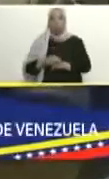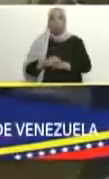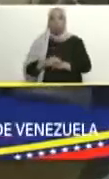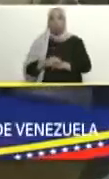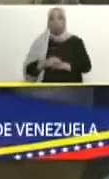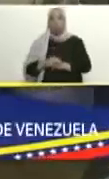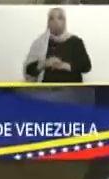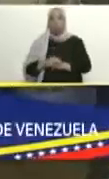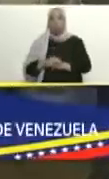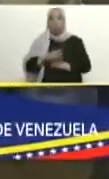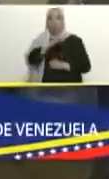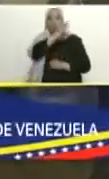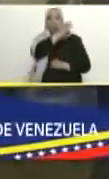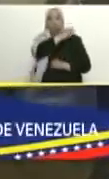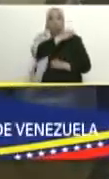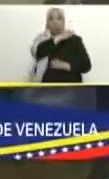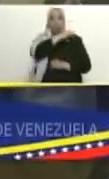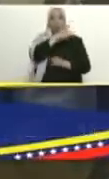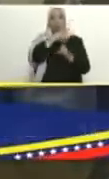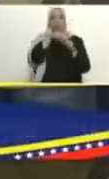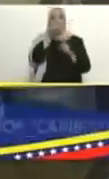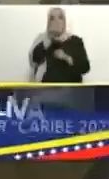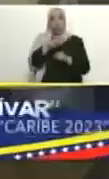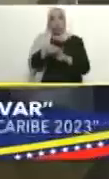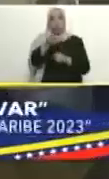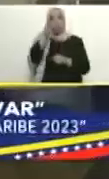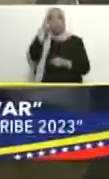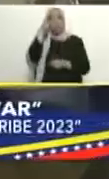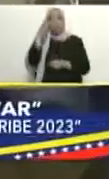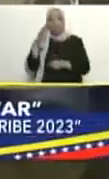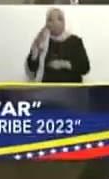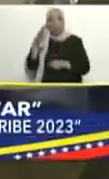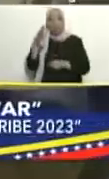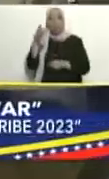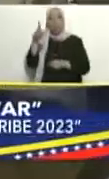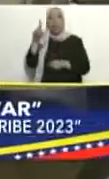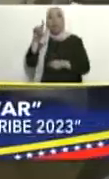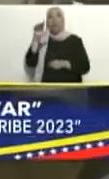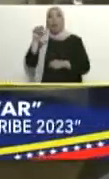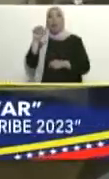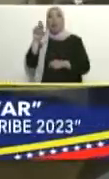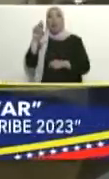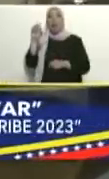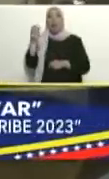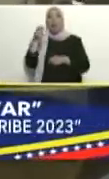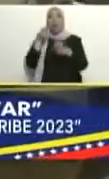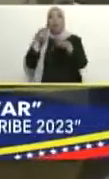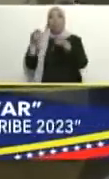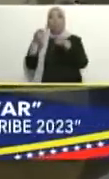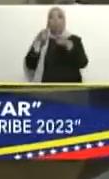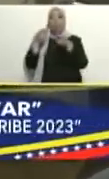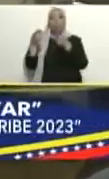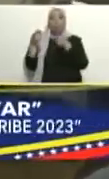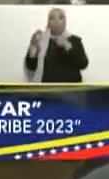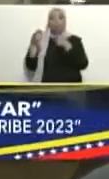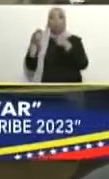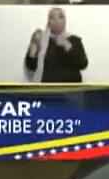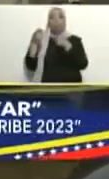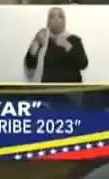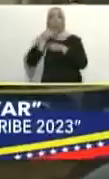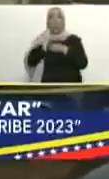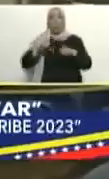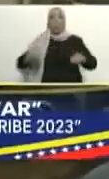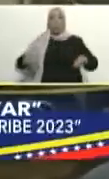general en jefe Hernández Lares, comandante estratégico operacional de la Fuerza